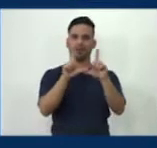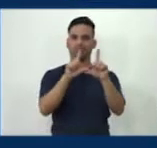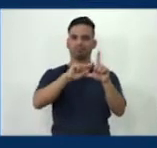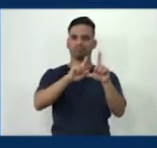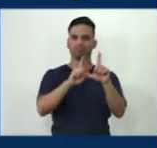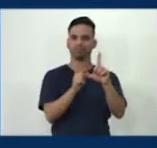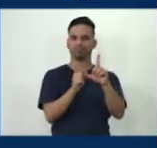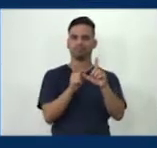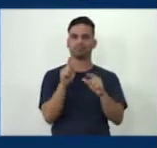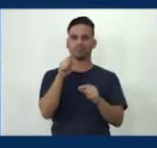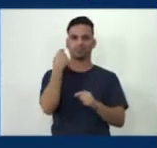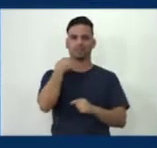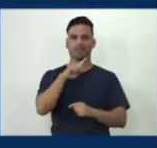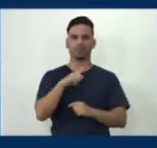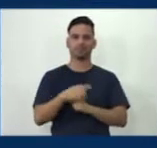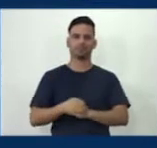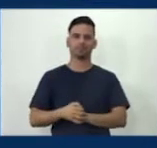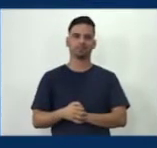corriente.